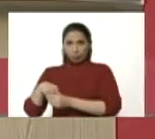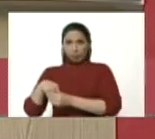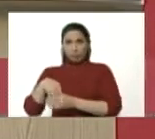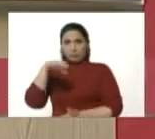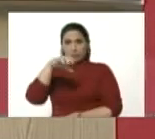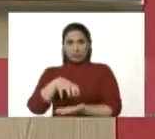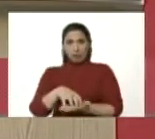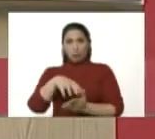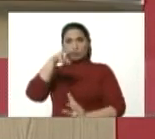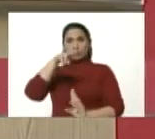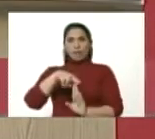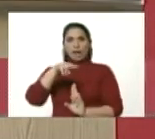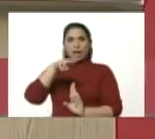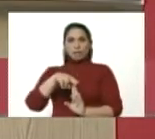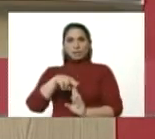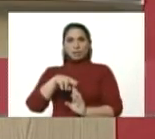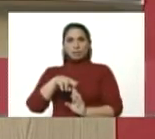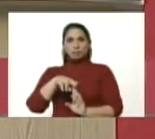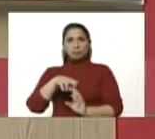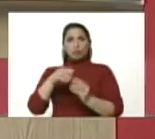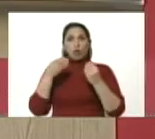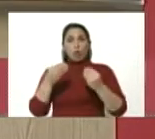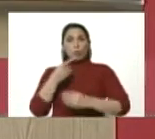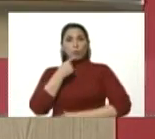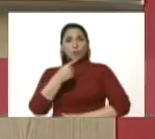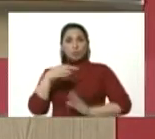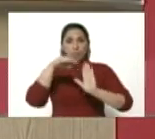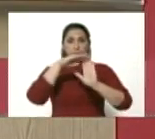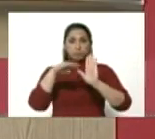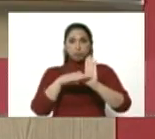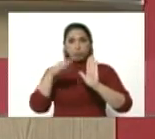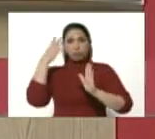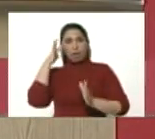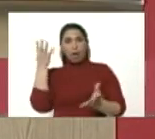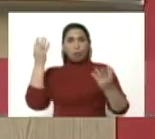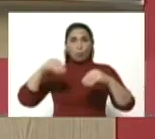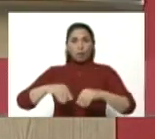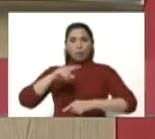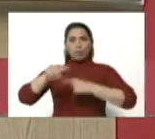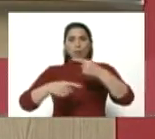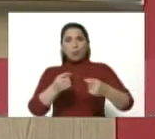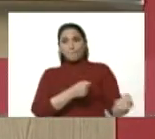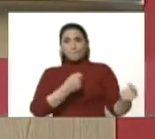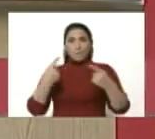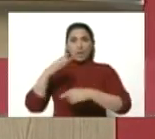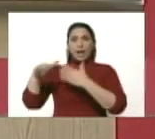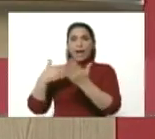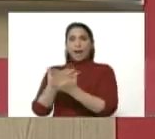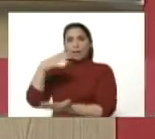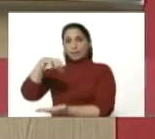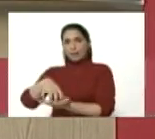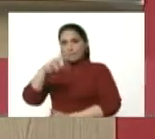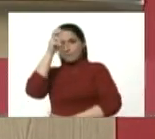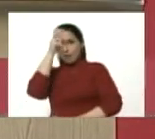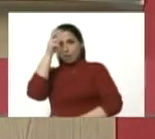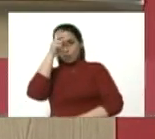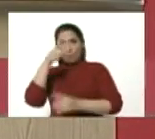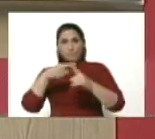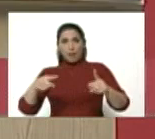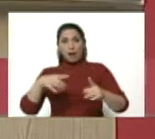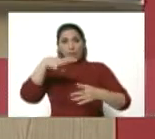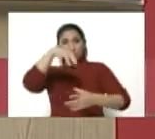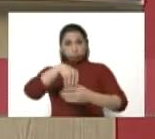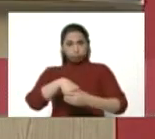estado Táchira, tal como lo contemplan los protocolos, y luego fue trasladado al estado Falcón para cumplir